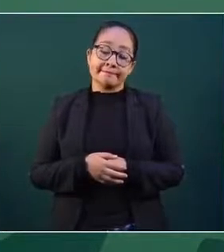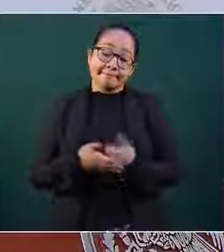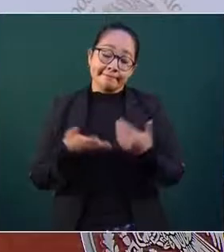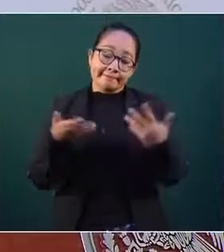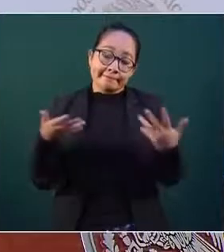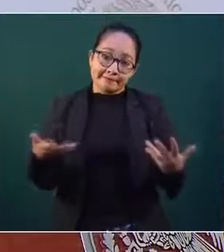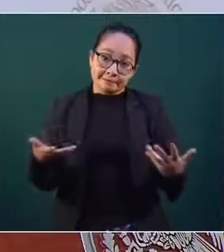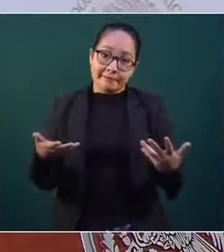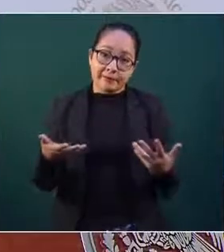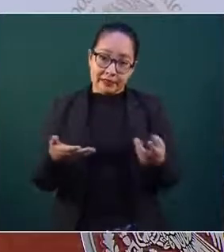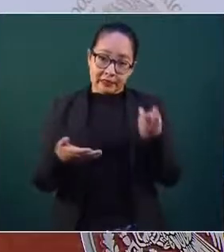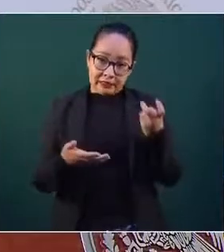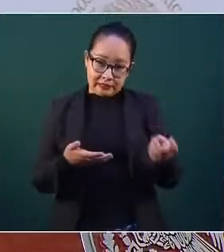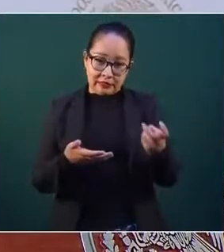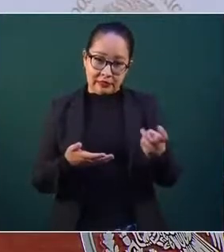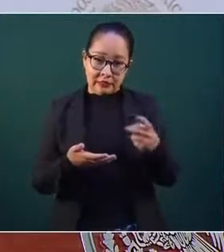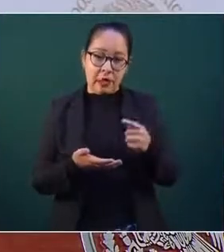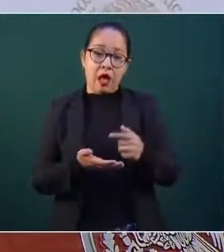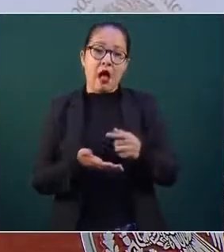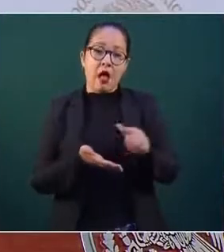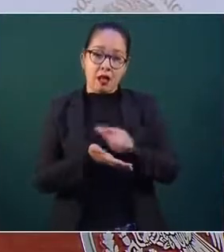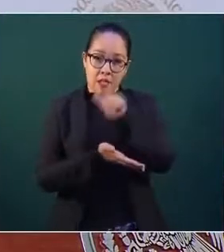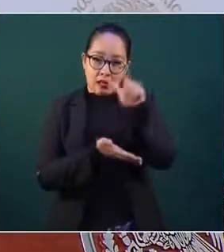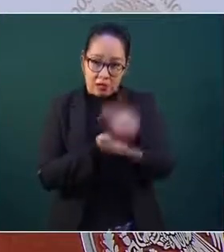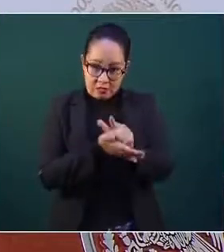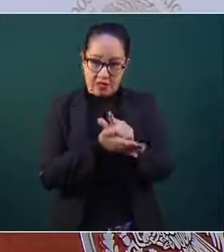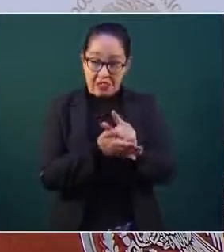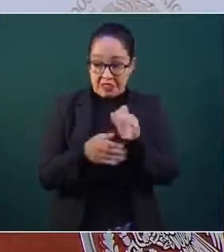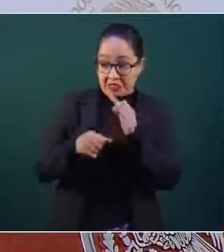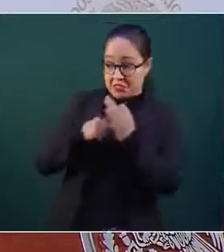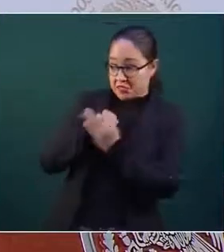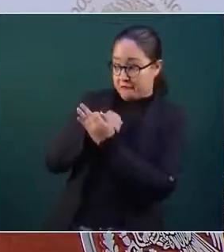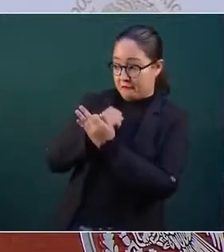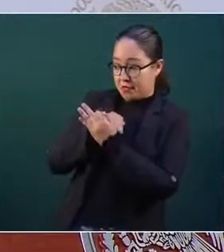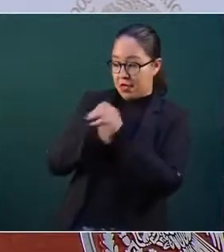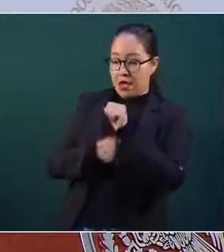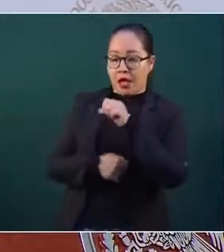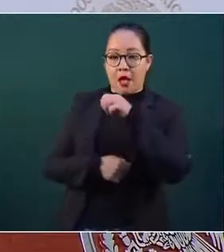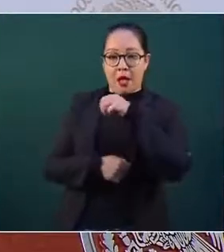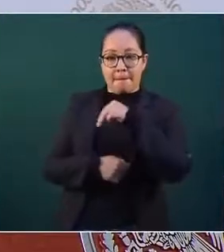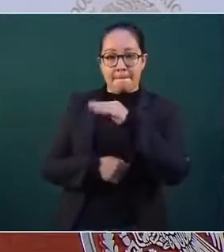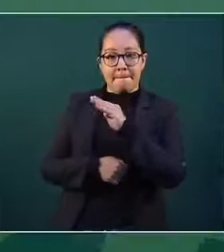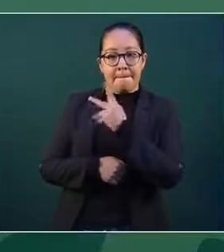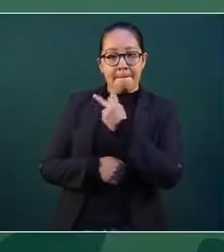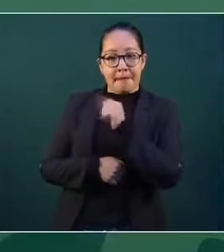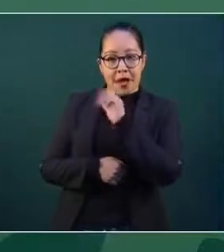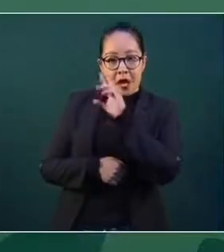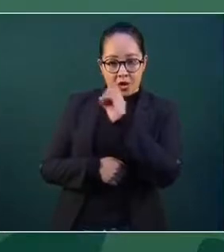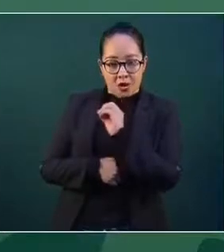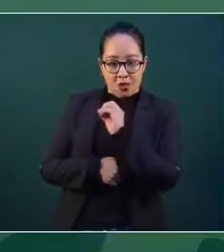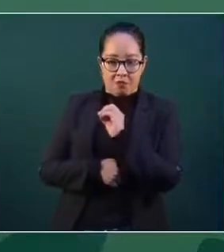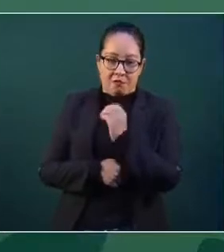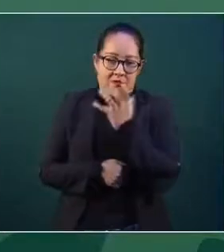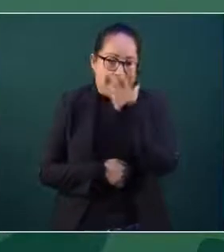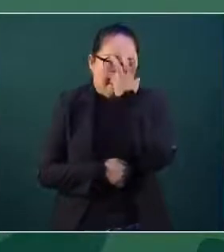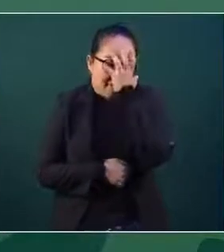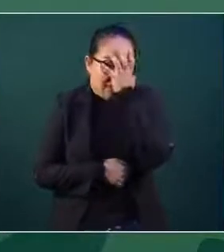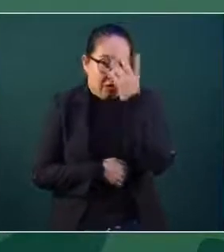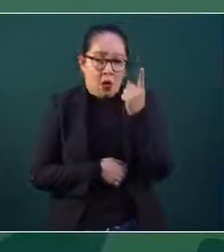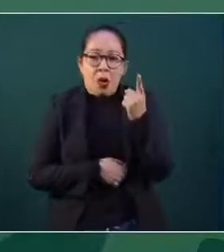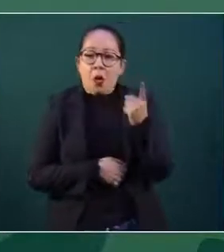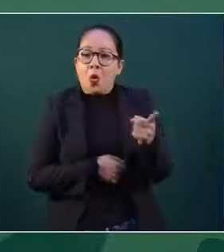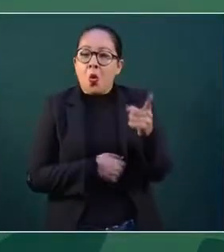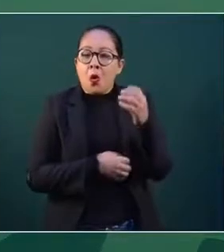lamentablemente, por esos amparos, una vergüenza que un ministro de la Corte gane 500,000